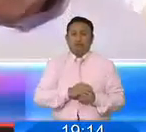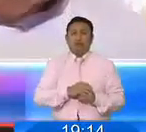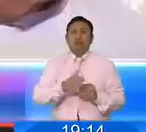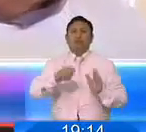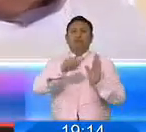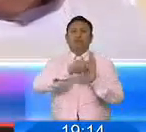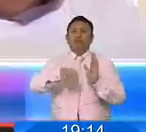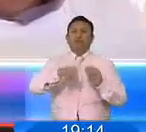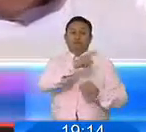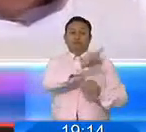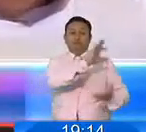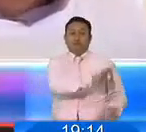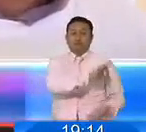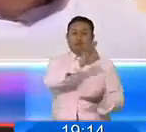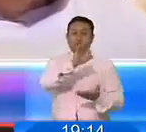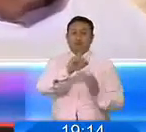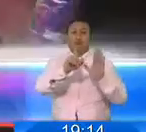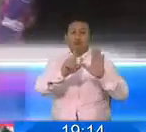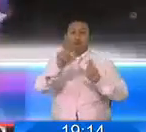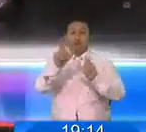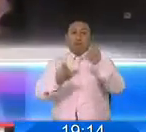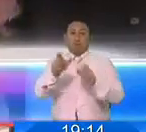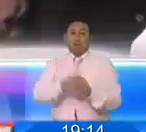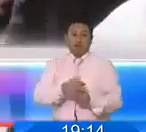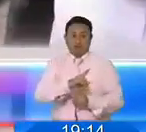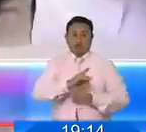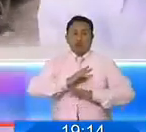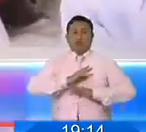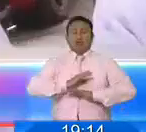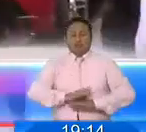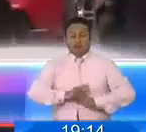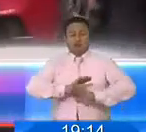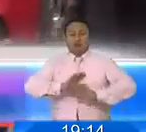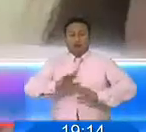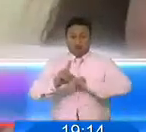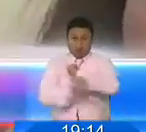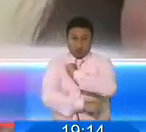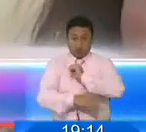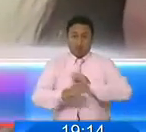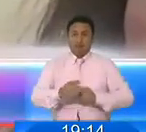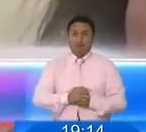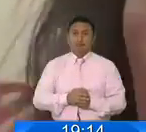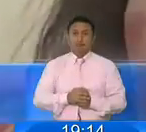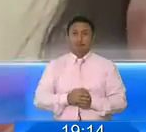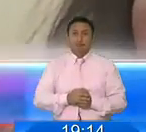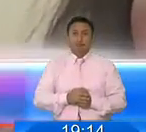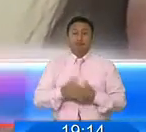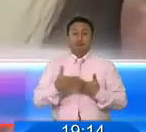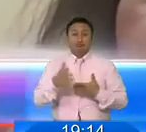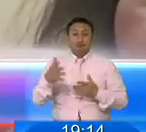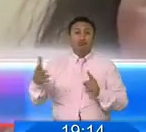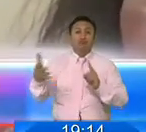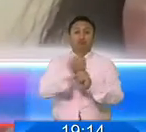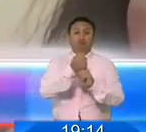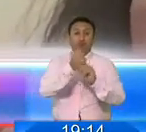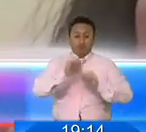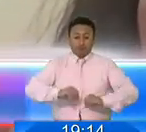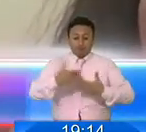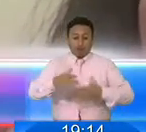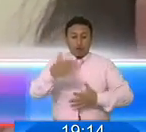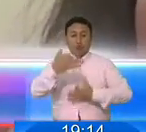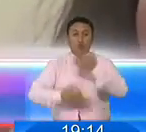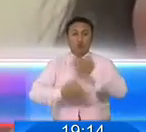palacio representante de las seis supuestas víctimas manifestó su satisfacción por la sentencia porque la justicia se hizo